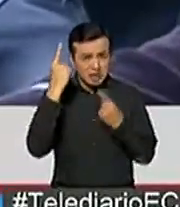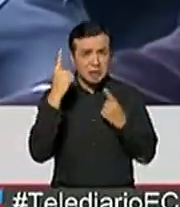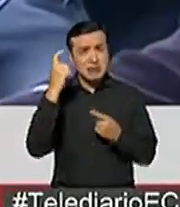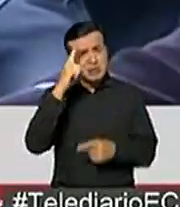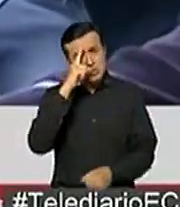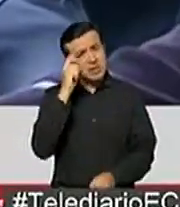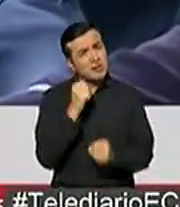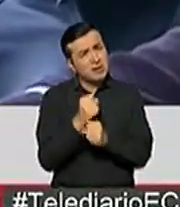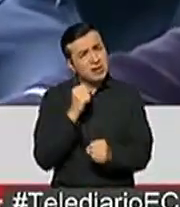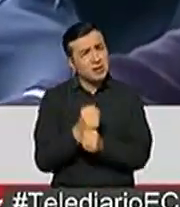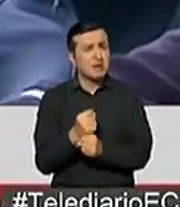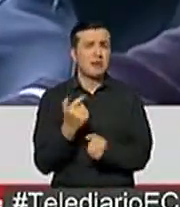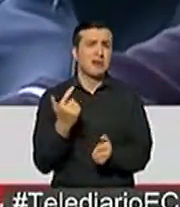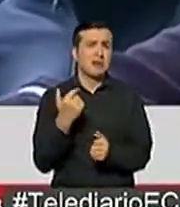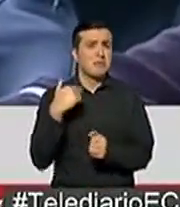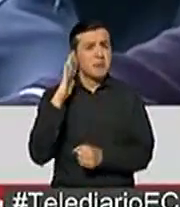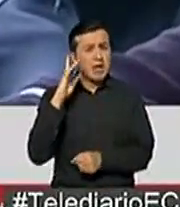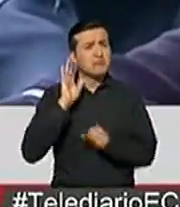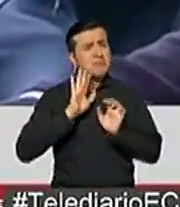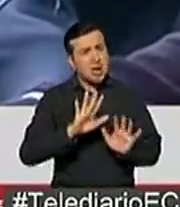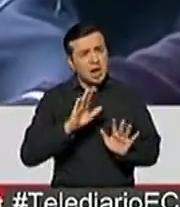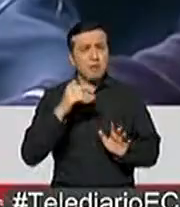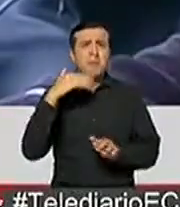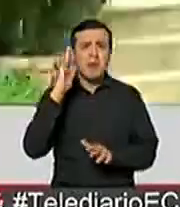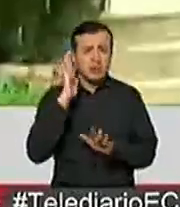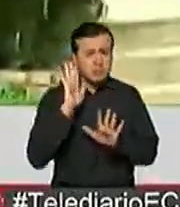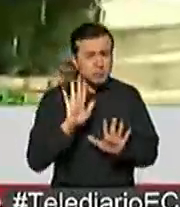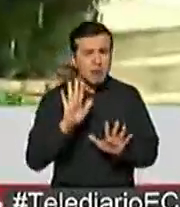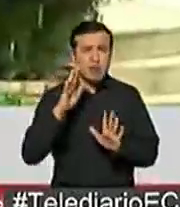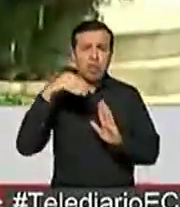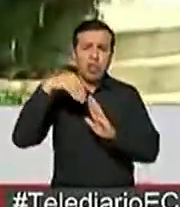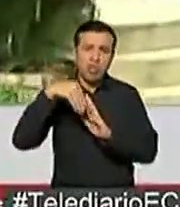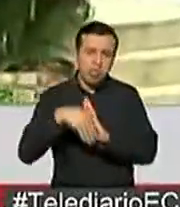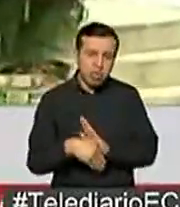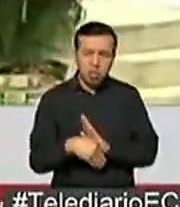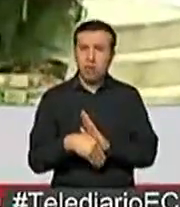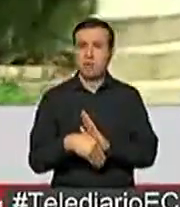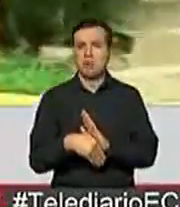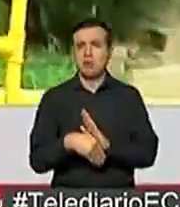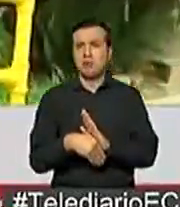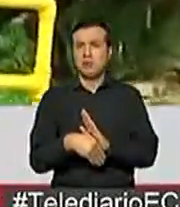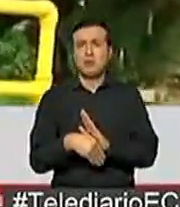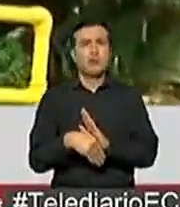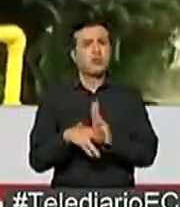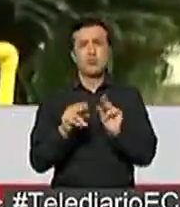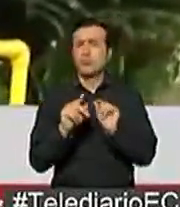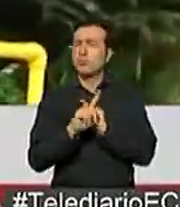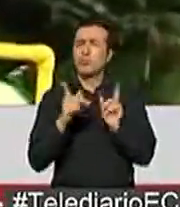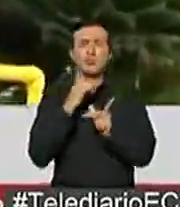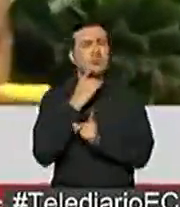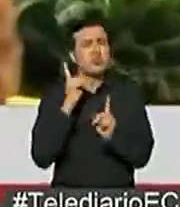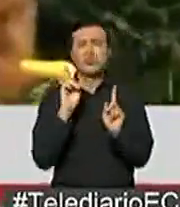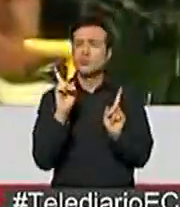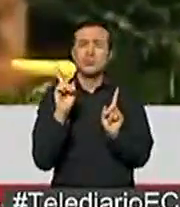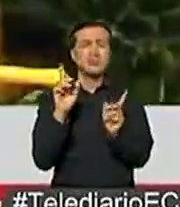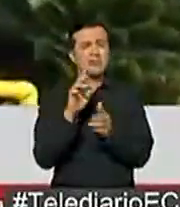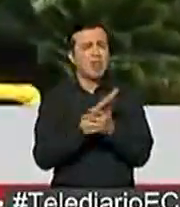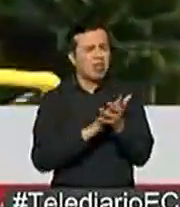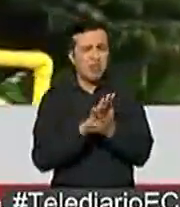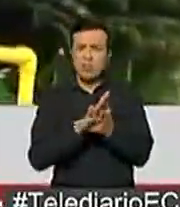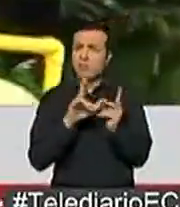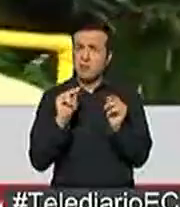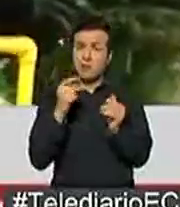trabajar mientras más paro más nos hundimos a nadie creo que me gustaría estar en revueltas que se paralice porque